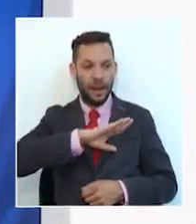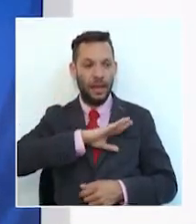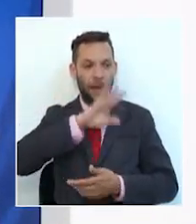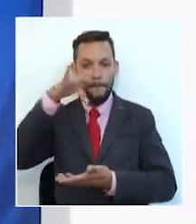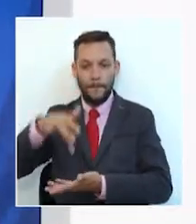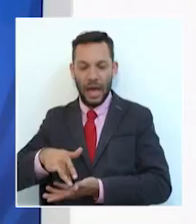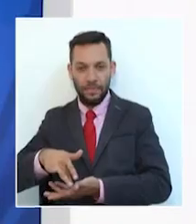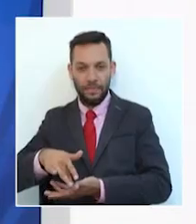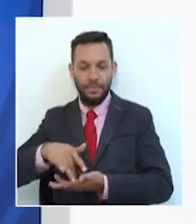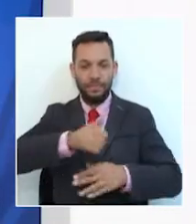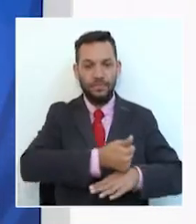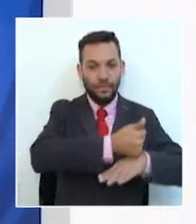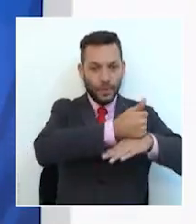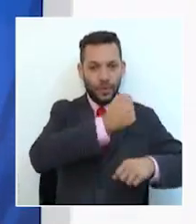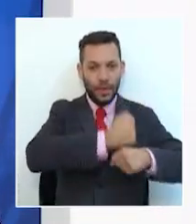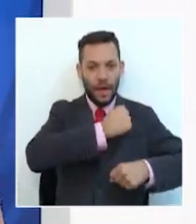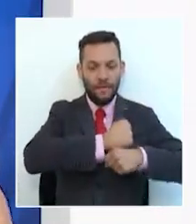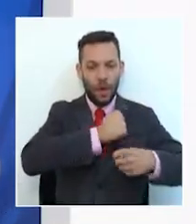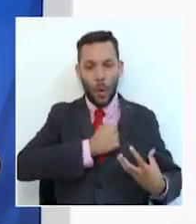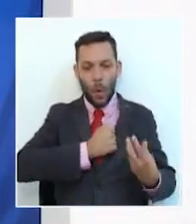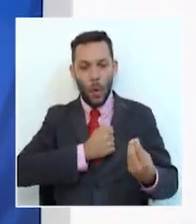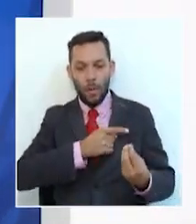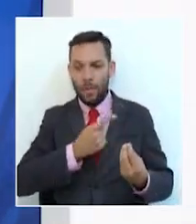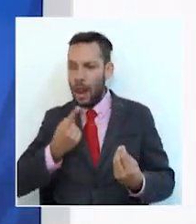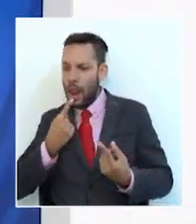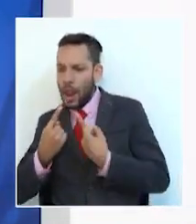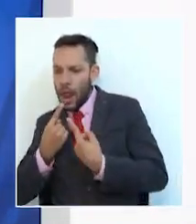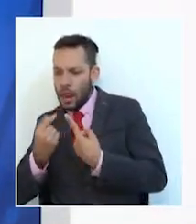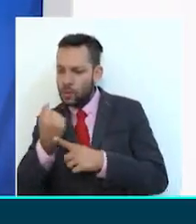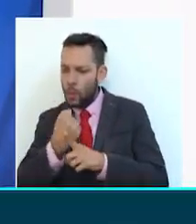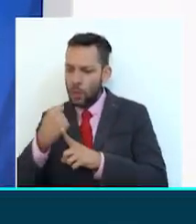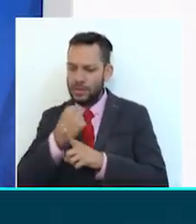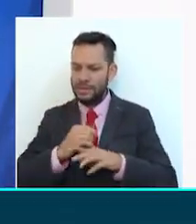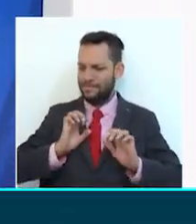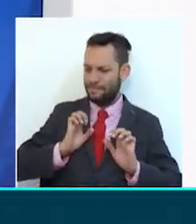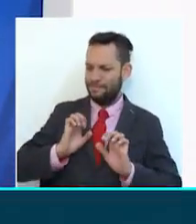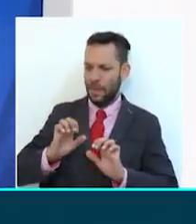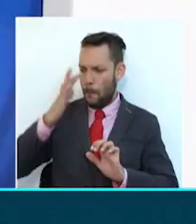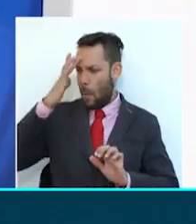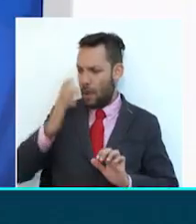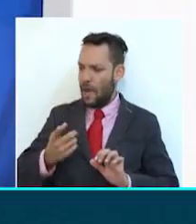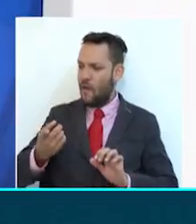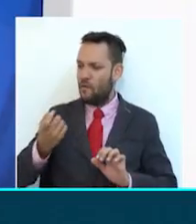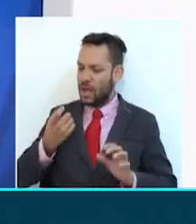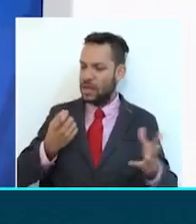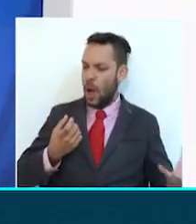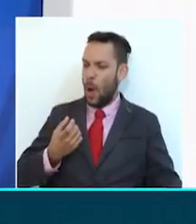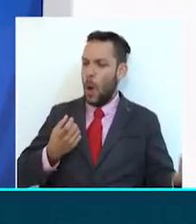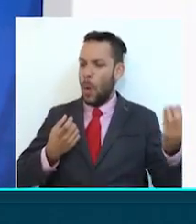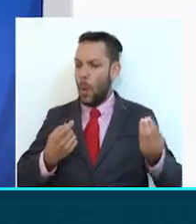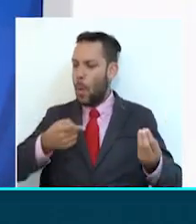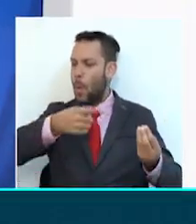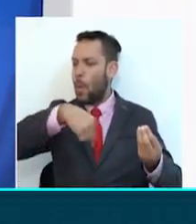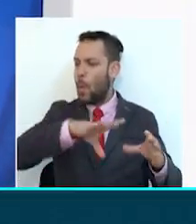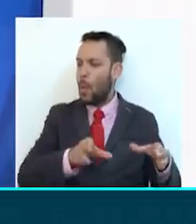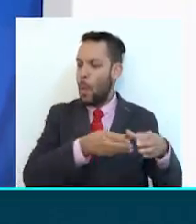los directivos de las centrales obreras rechazaron el diálogo social porque no contempla el encuentro con las organizaciones que